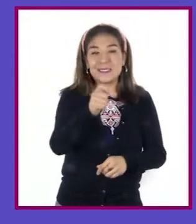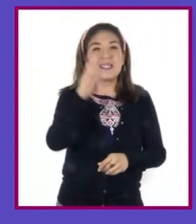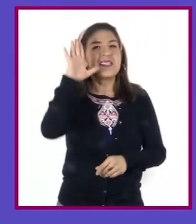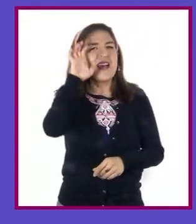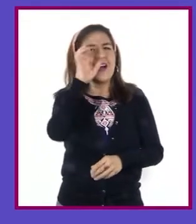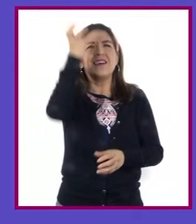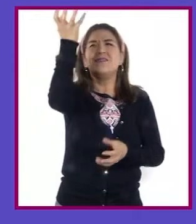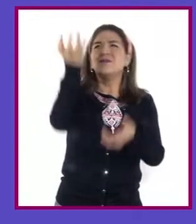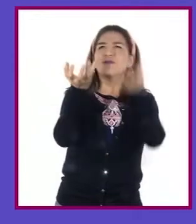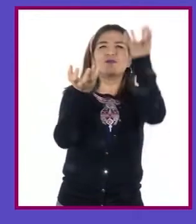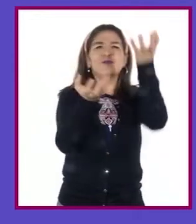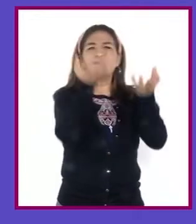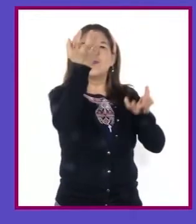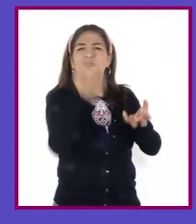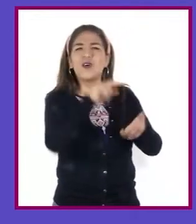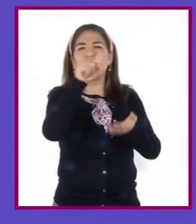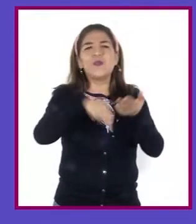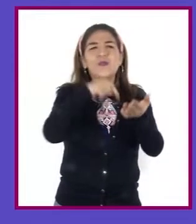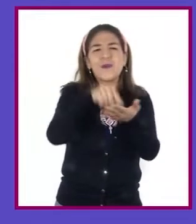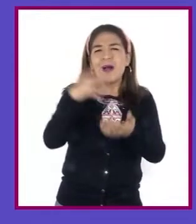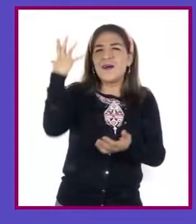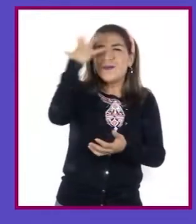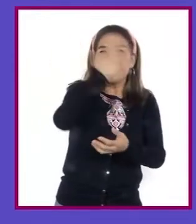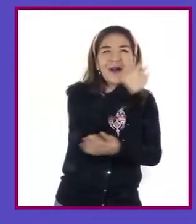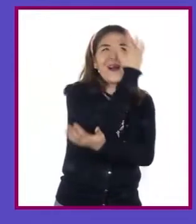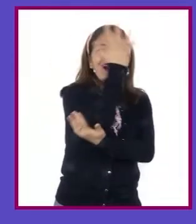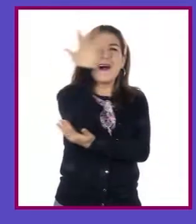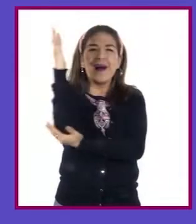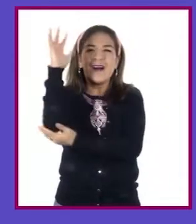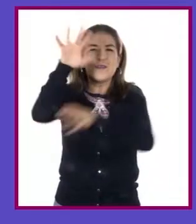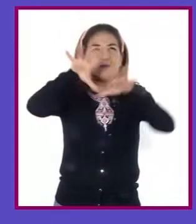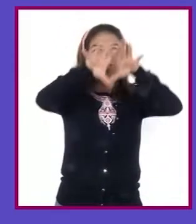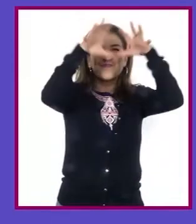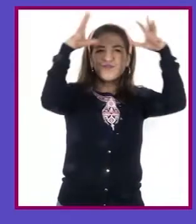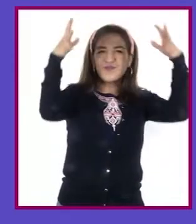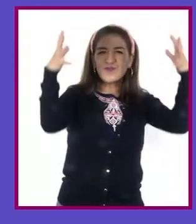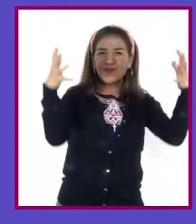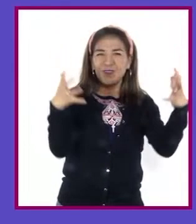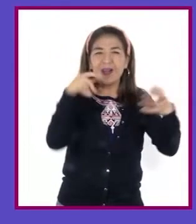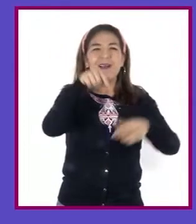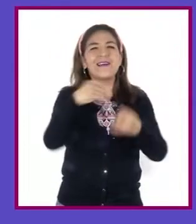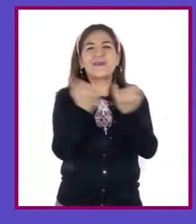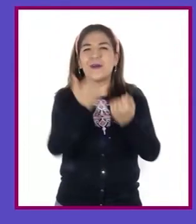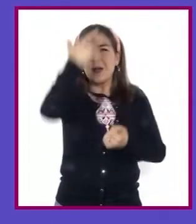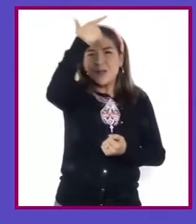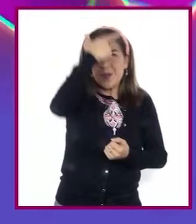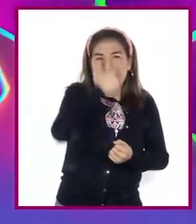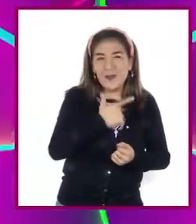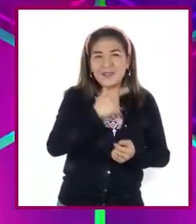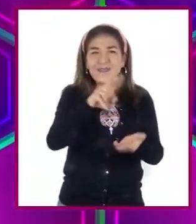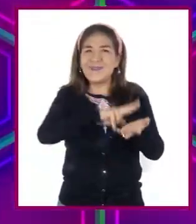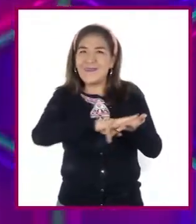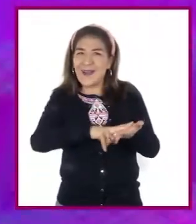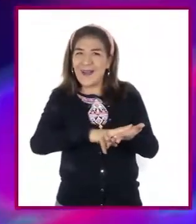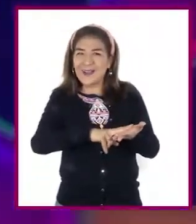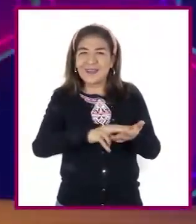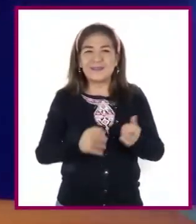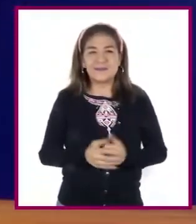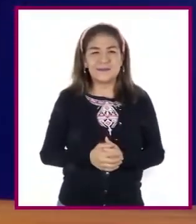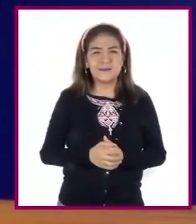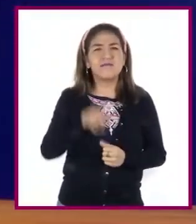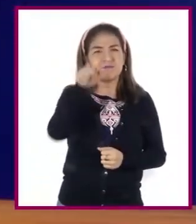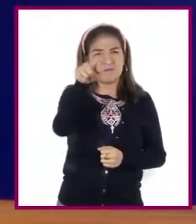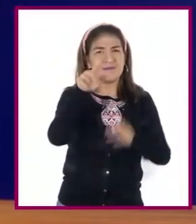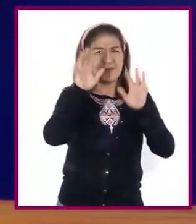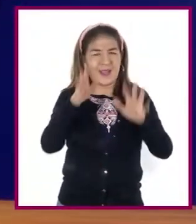a establecer pequeños planetarios en árboles redondos, como la noche, y verdes. ¿Alguna vez